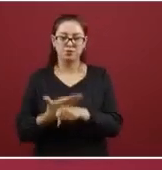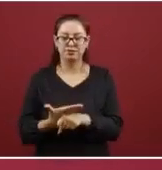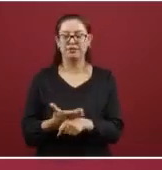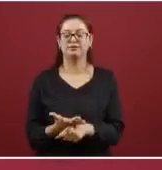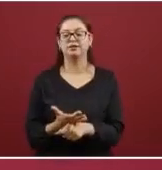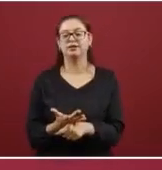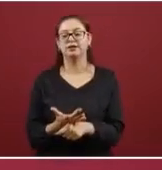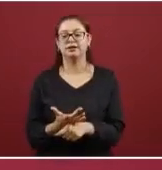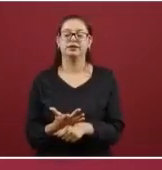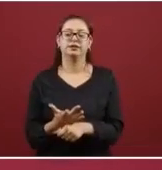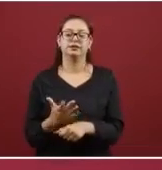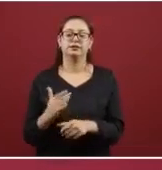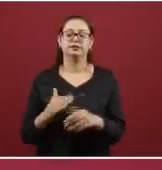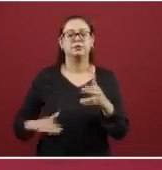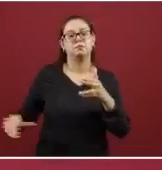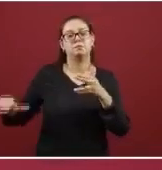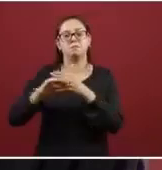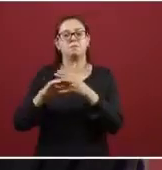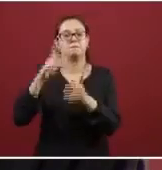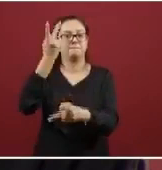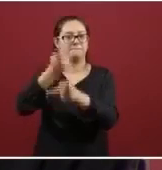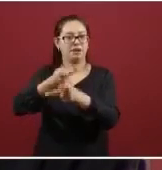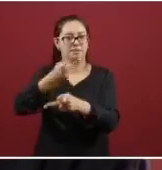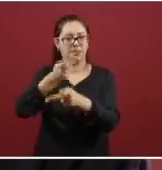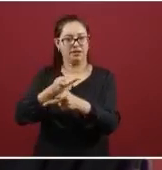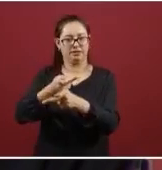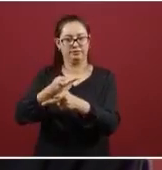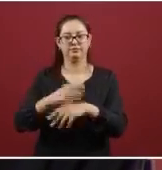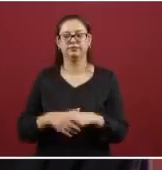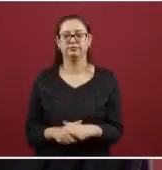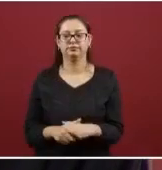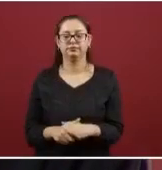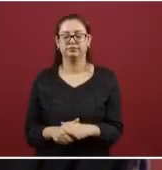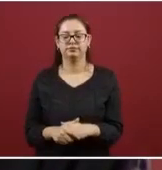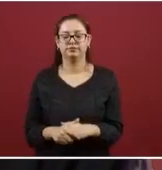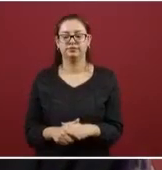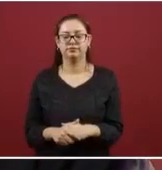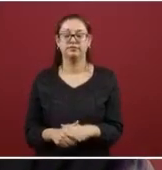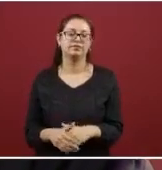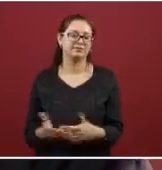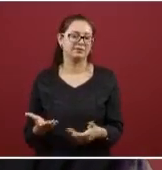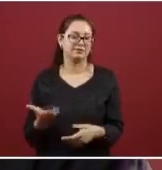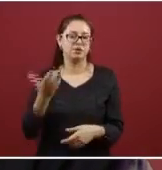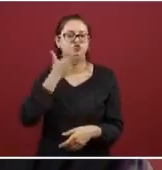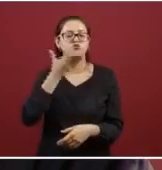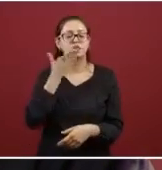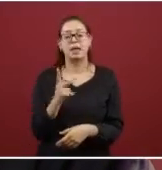educación media superior, lo que antes se conocía como